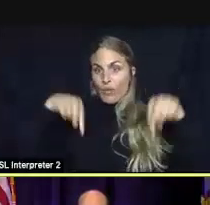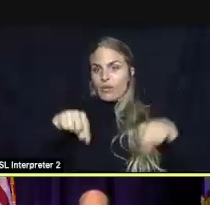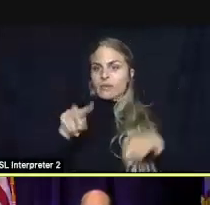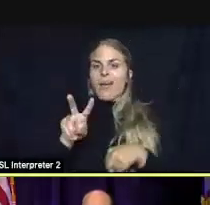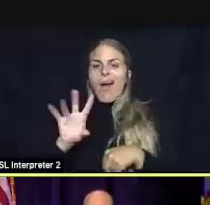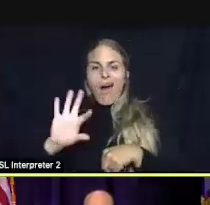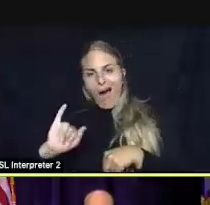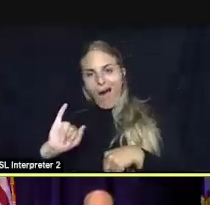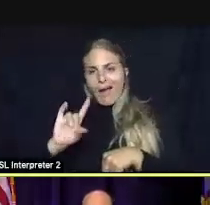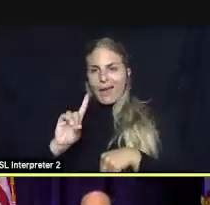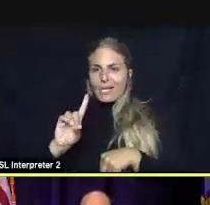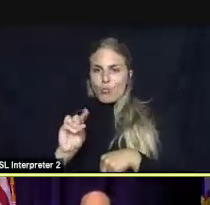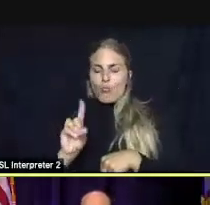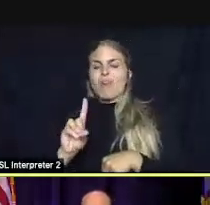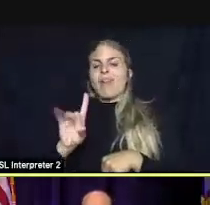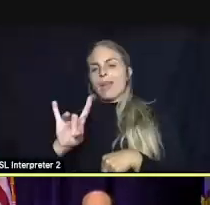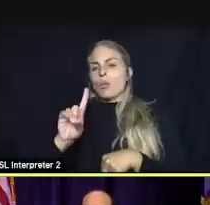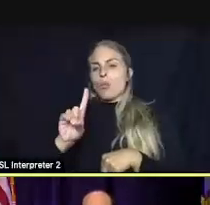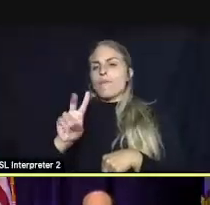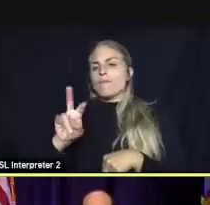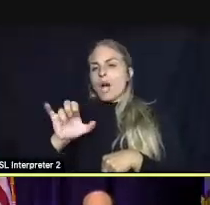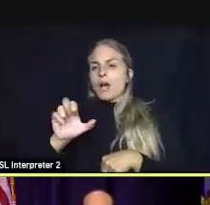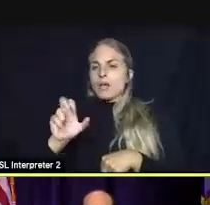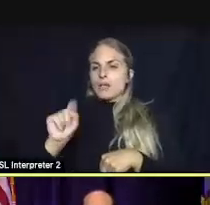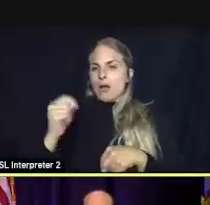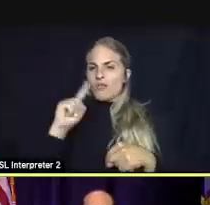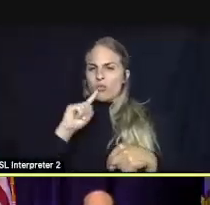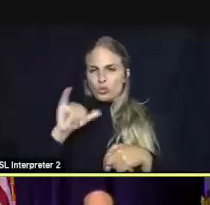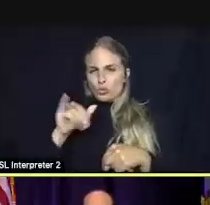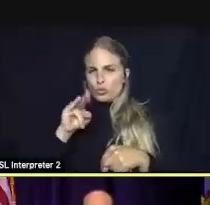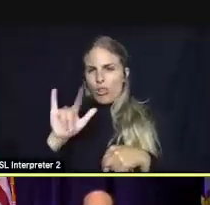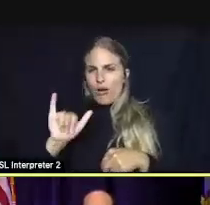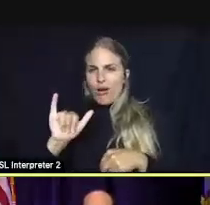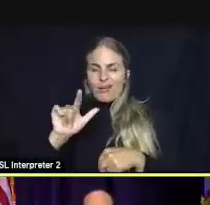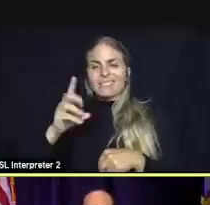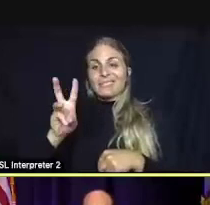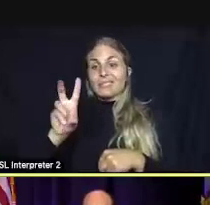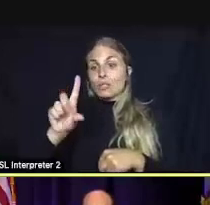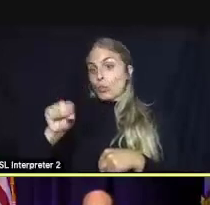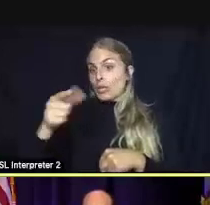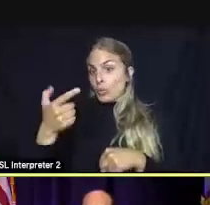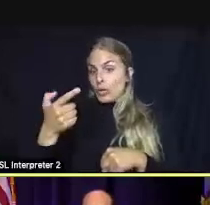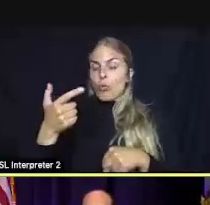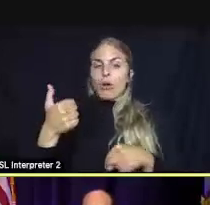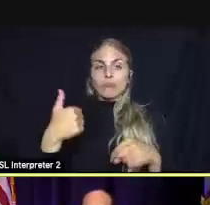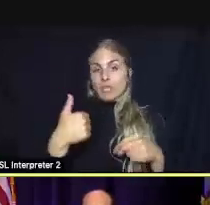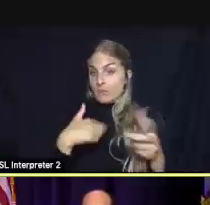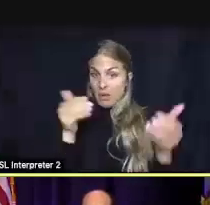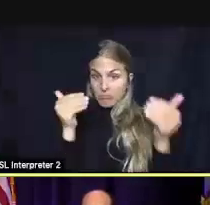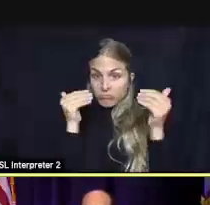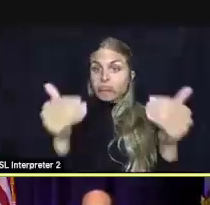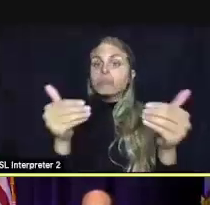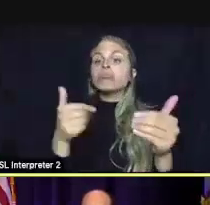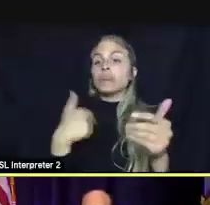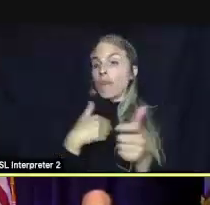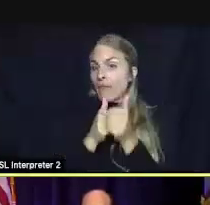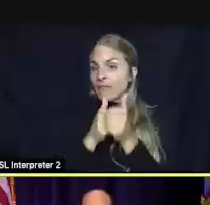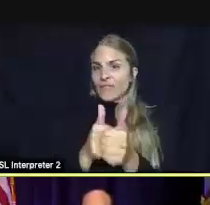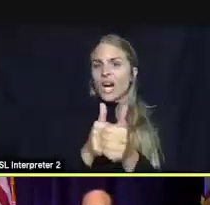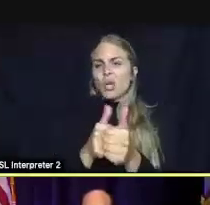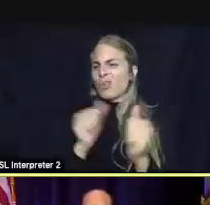impacto ambiental proyecto de evaluación de la sección 4F para el proyecto del viaducto